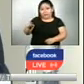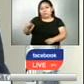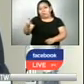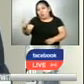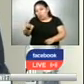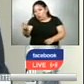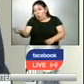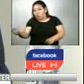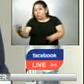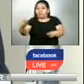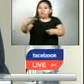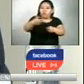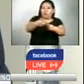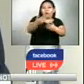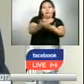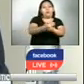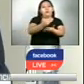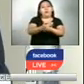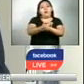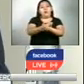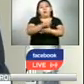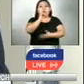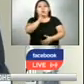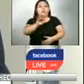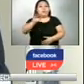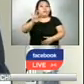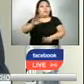pudiesen retomar sus estudios, el